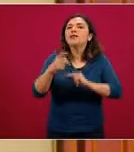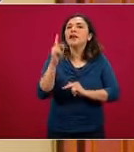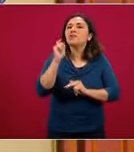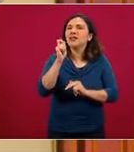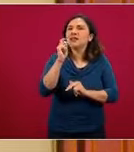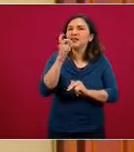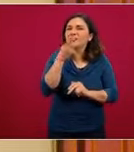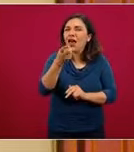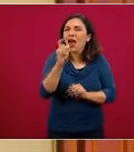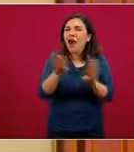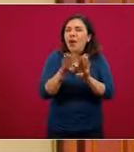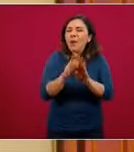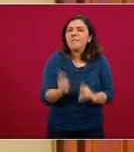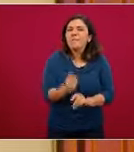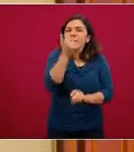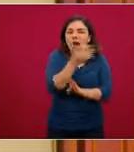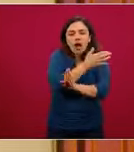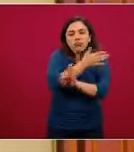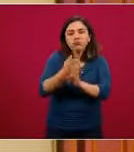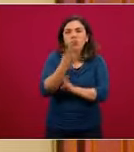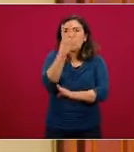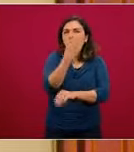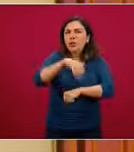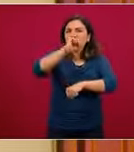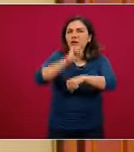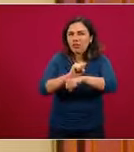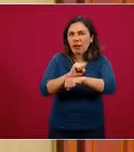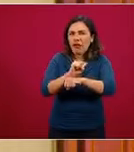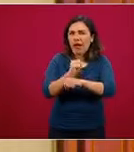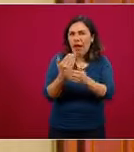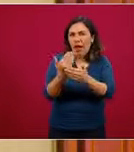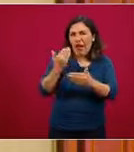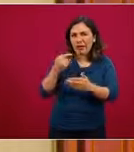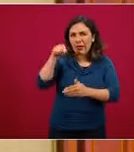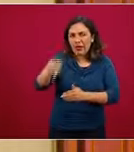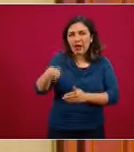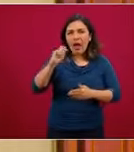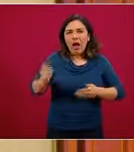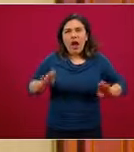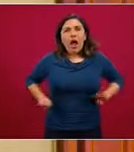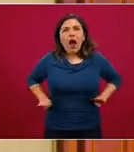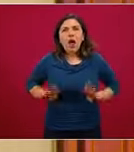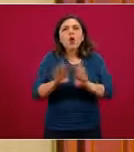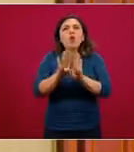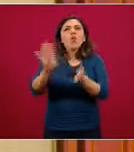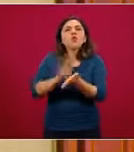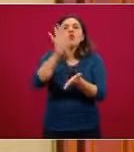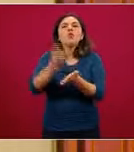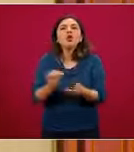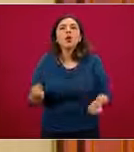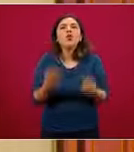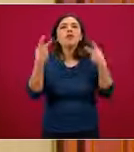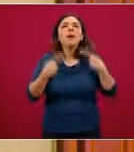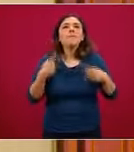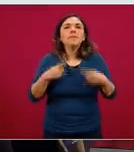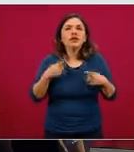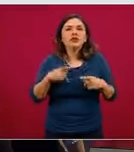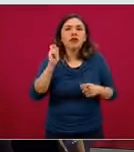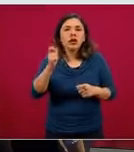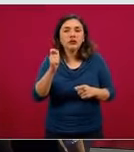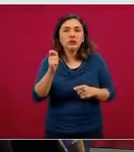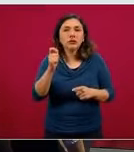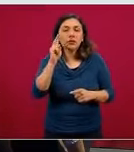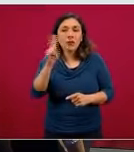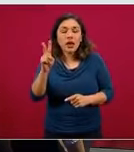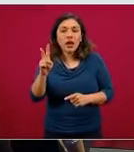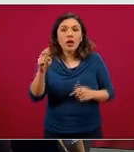en relación a las primeras 4 semanas que la antecedieron de la totalidad de los casos, viendo que también